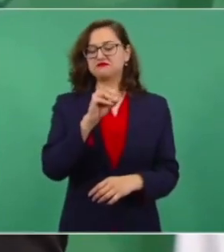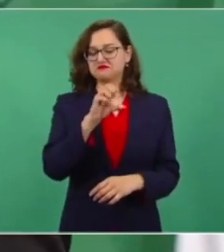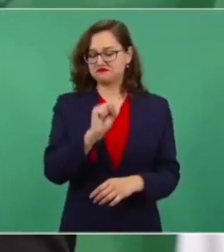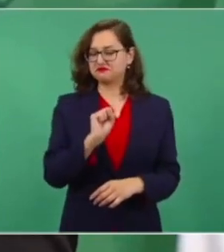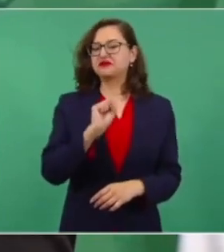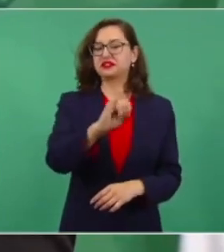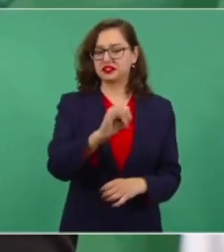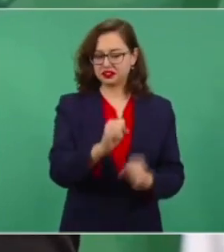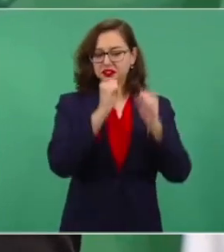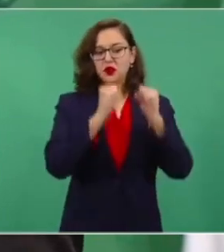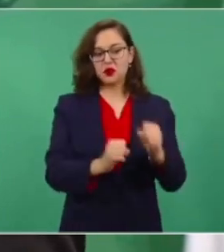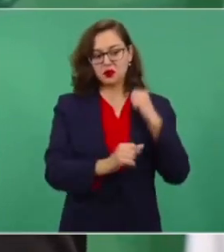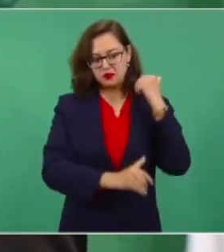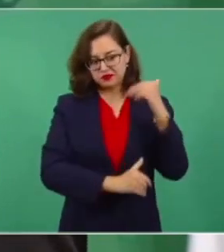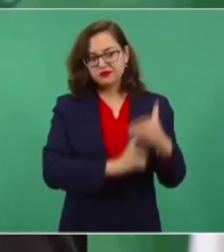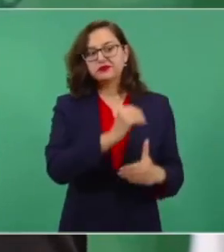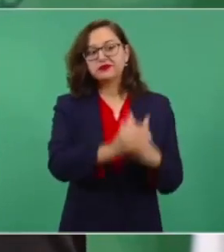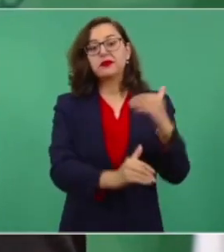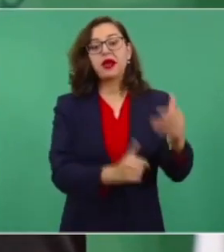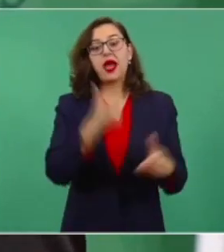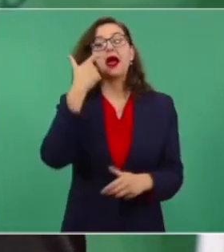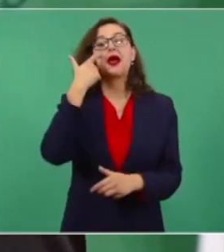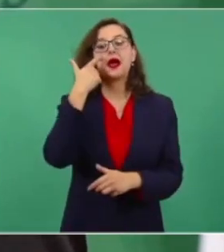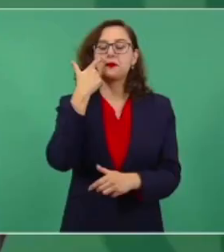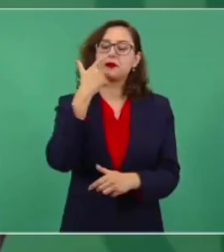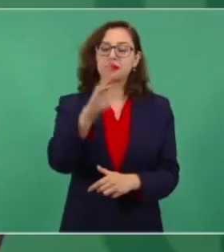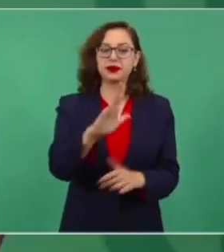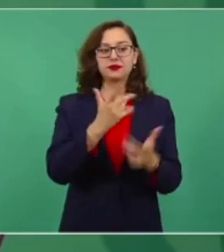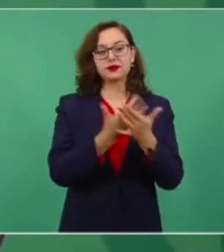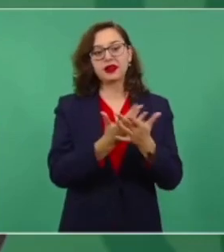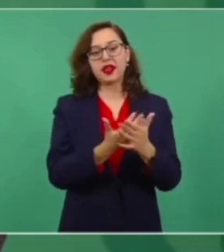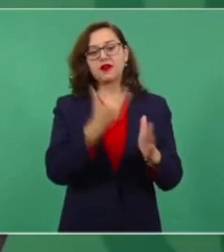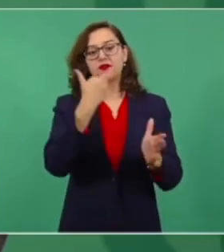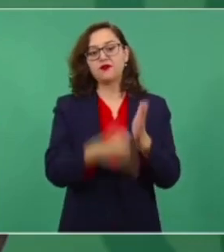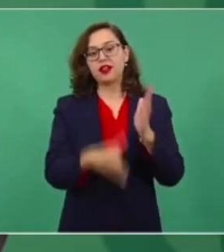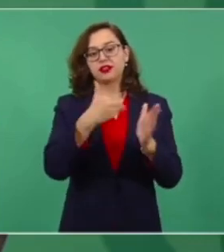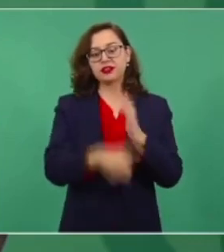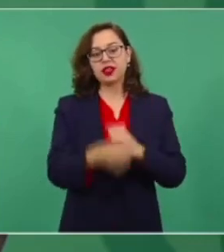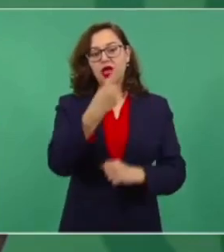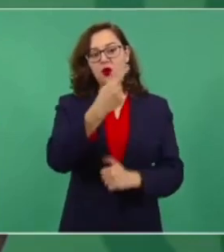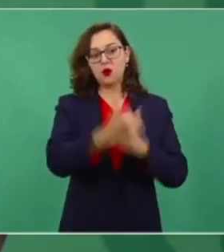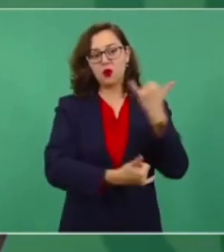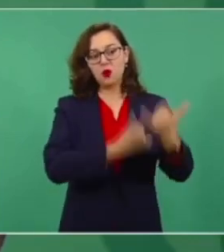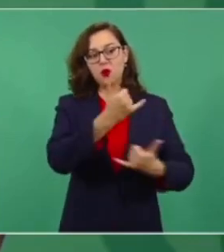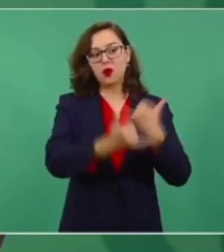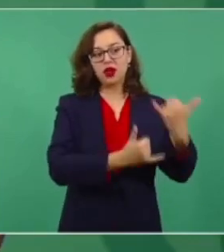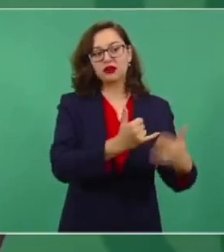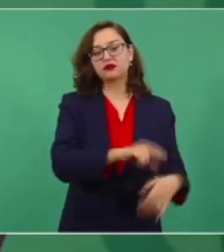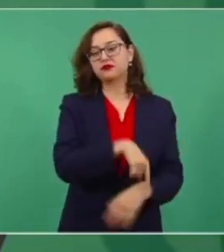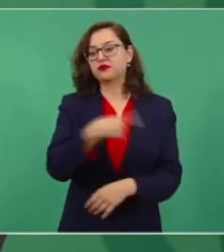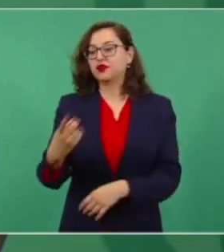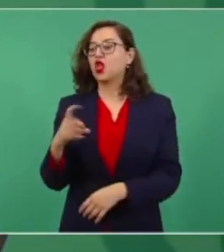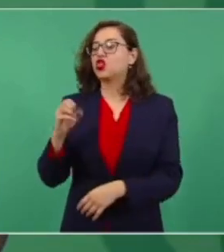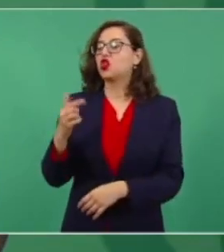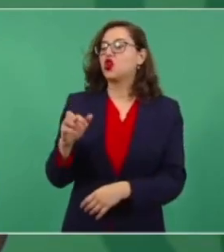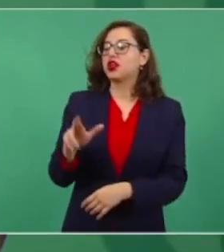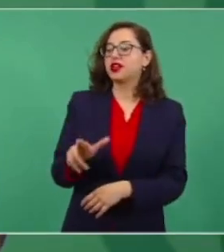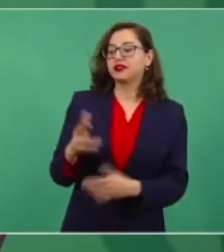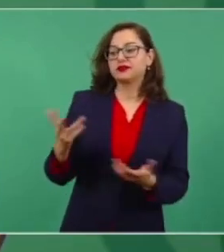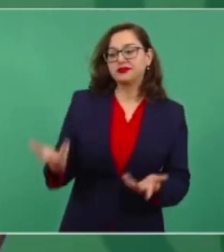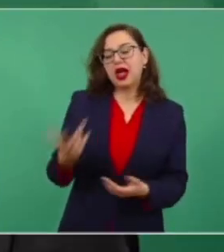adelante, aunque todavía falta un juego, y en el caso de Dodgers